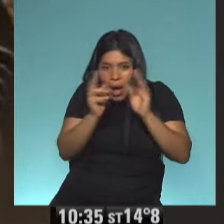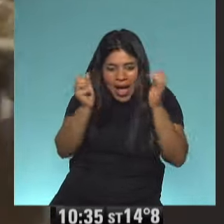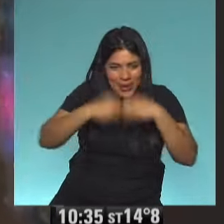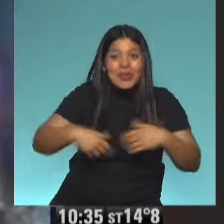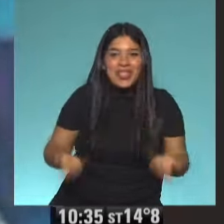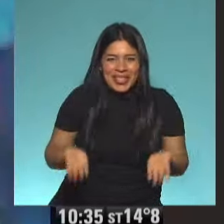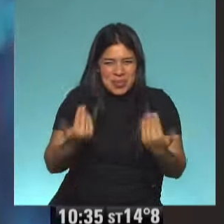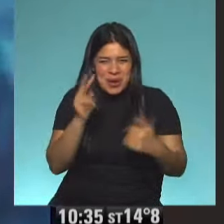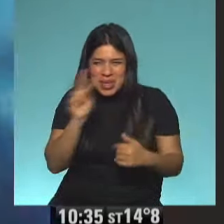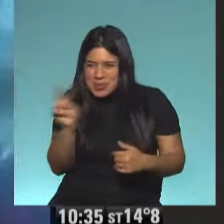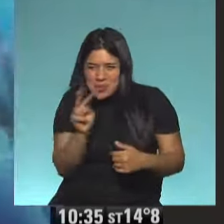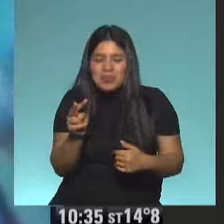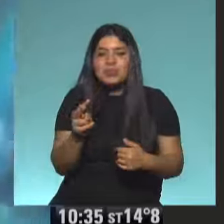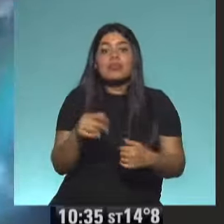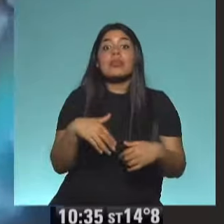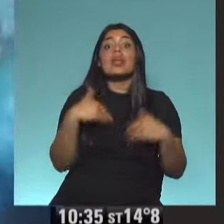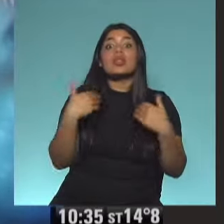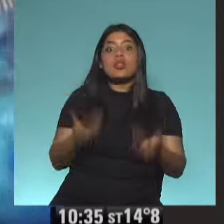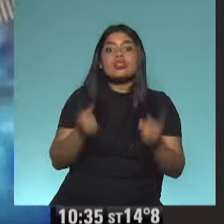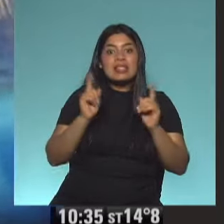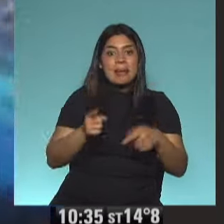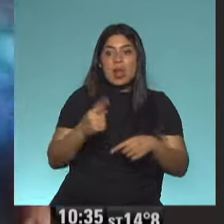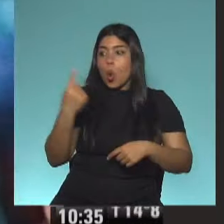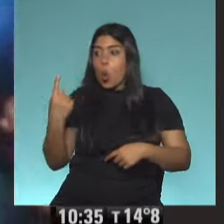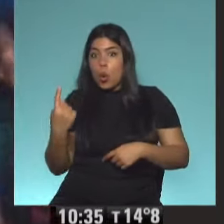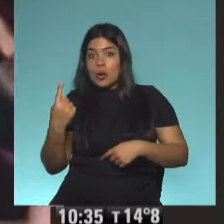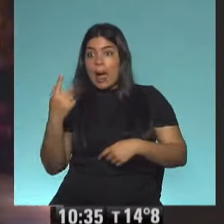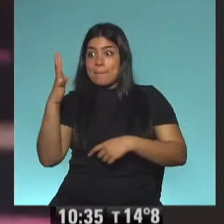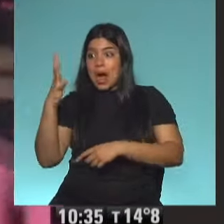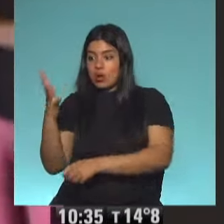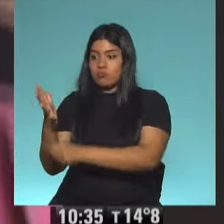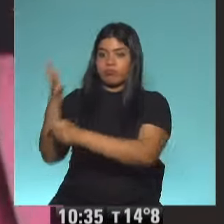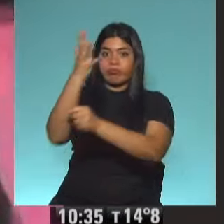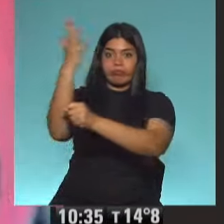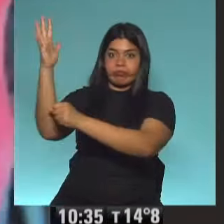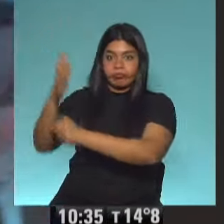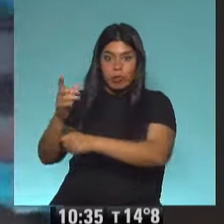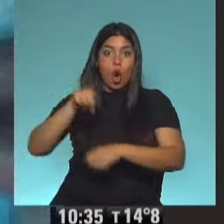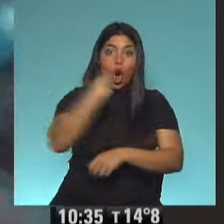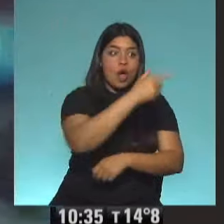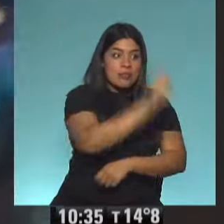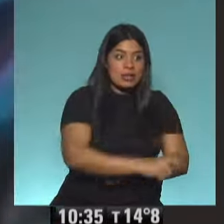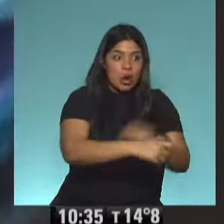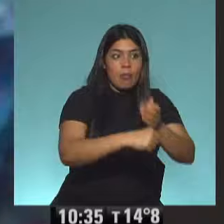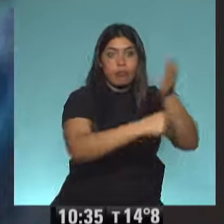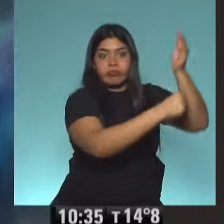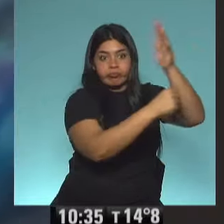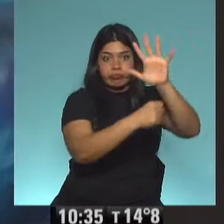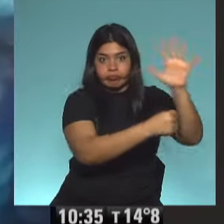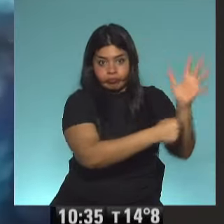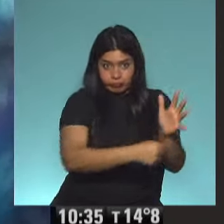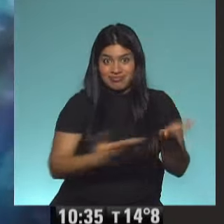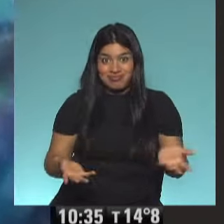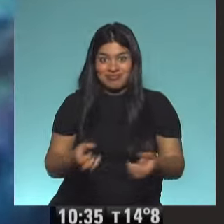y una de nosotras en cada mano. O sea, tres personas llevan esta marioneta. Hermosa.